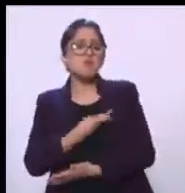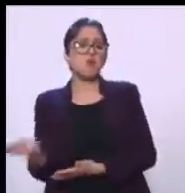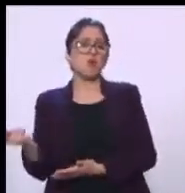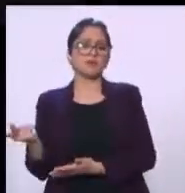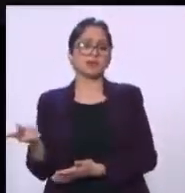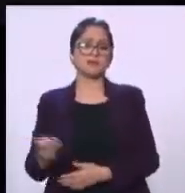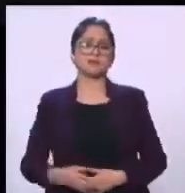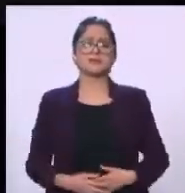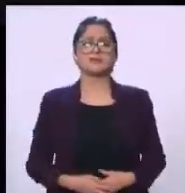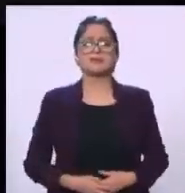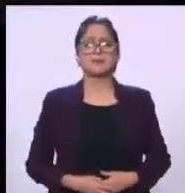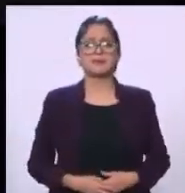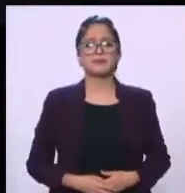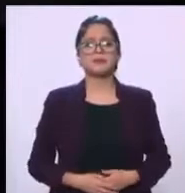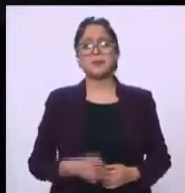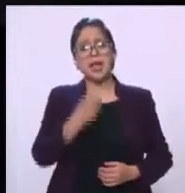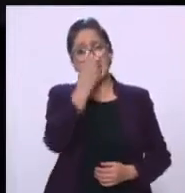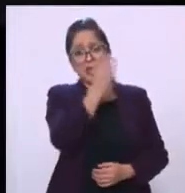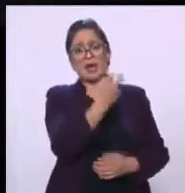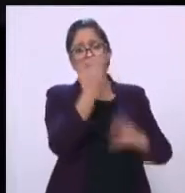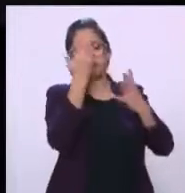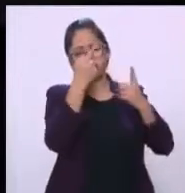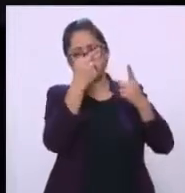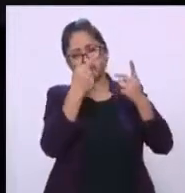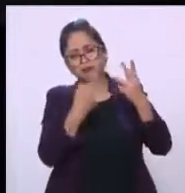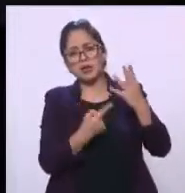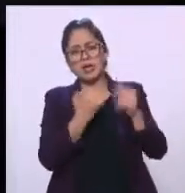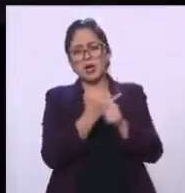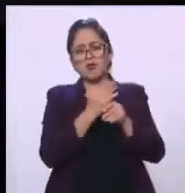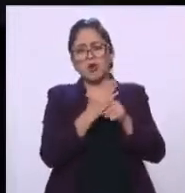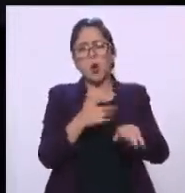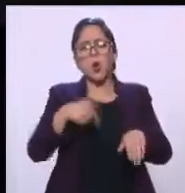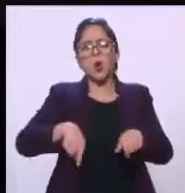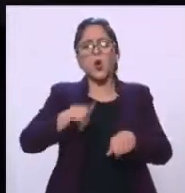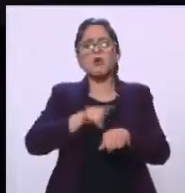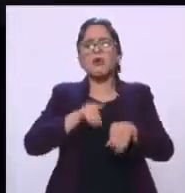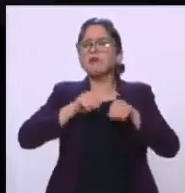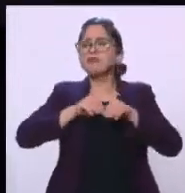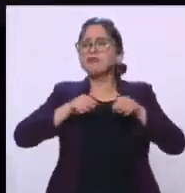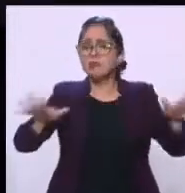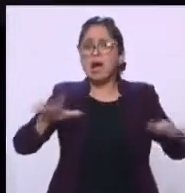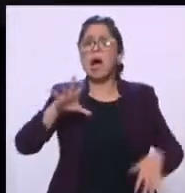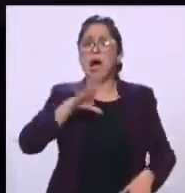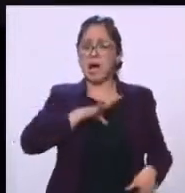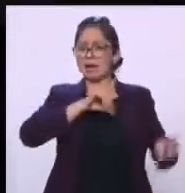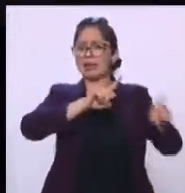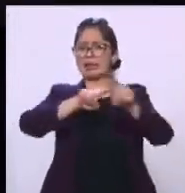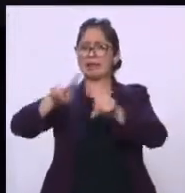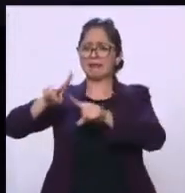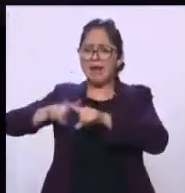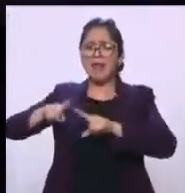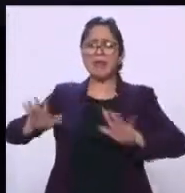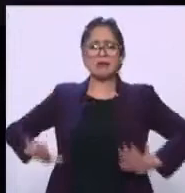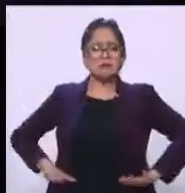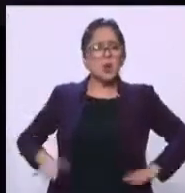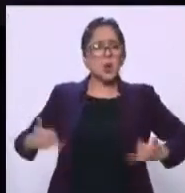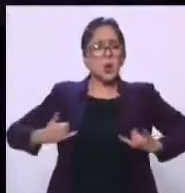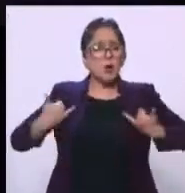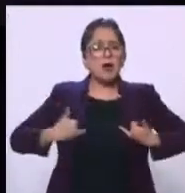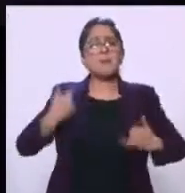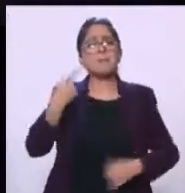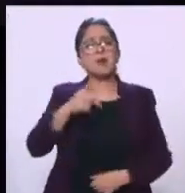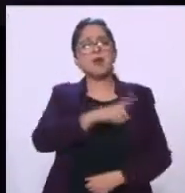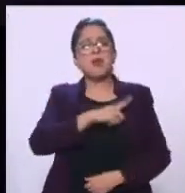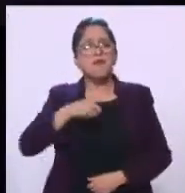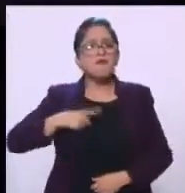reivindicaciones más importantes que se alumbra el día de hoy, que es hay muchas juventudes y es importante accionar de manera distinta